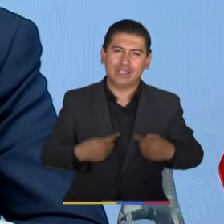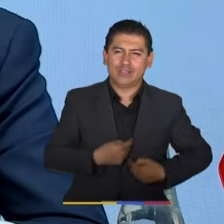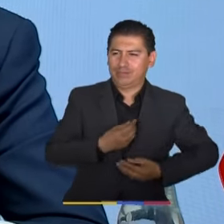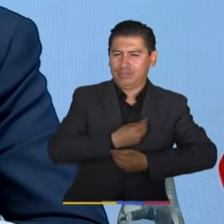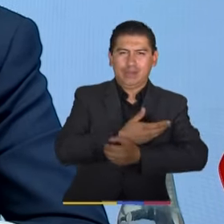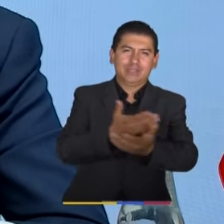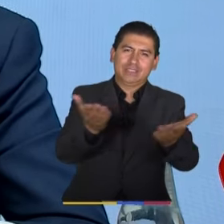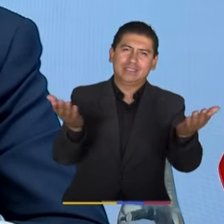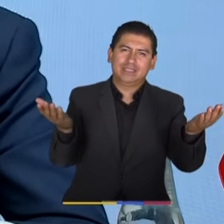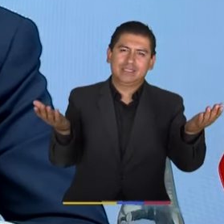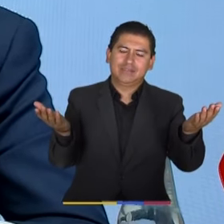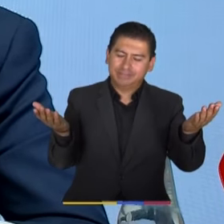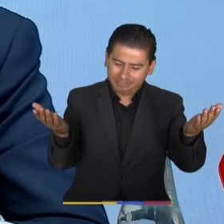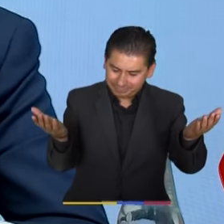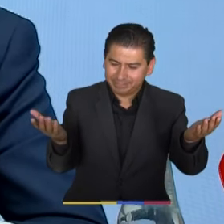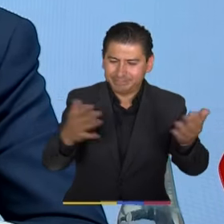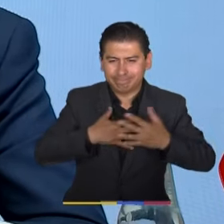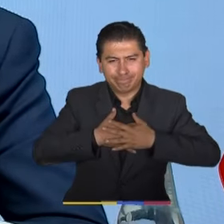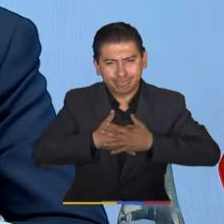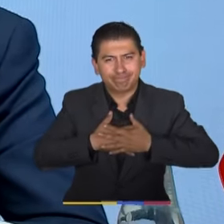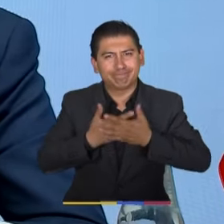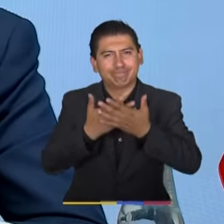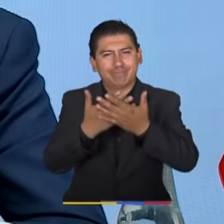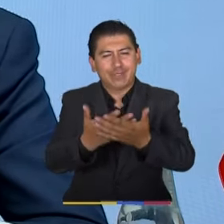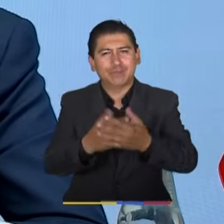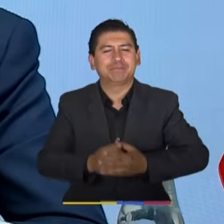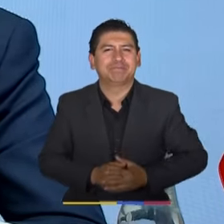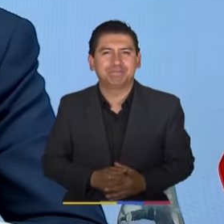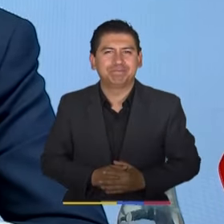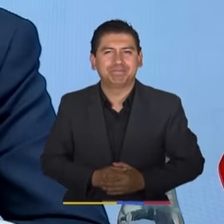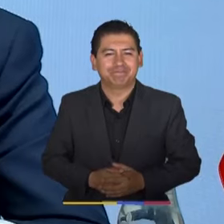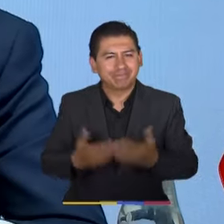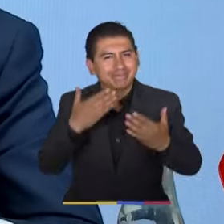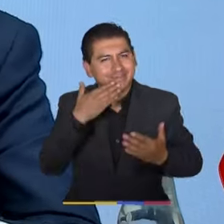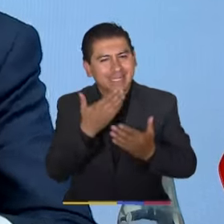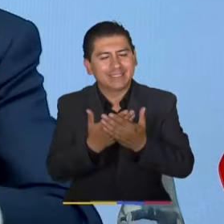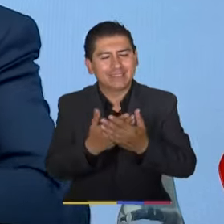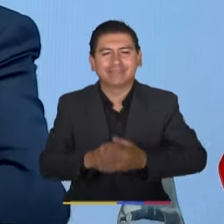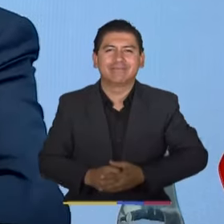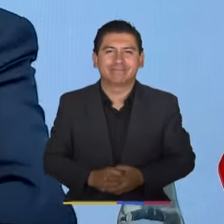español hacia sus hermanos de toda Iberoamérica. Muchas gracias.